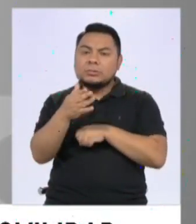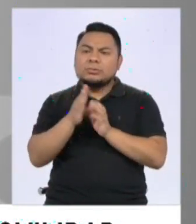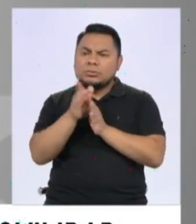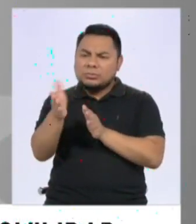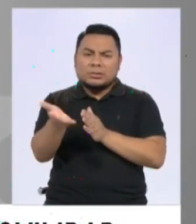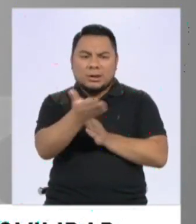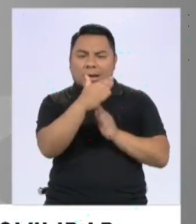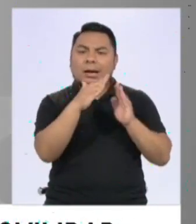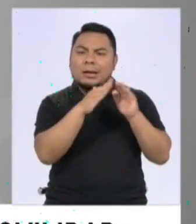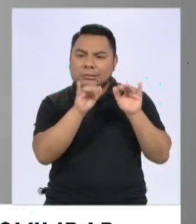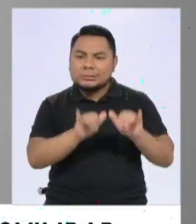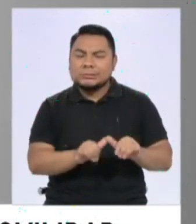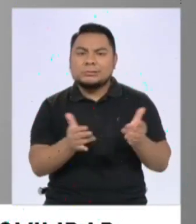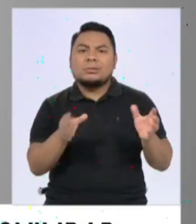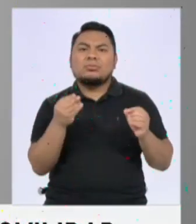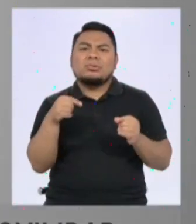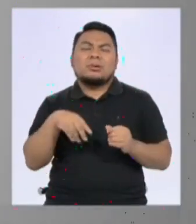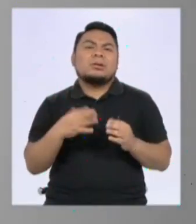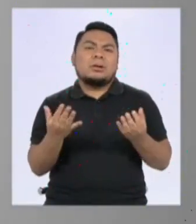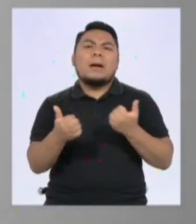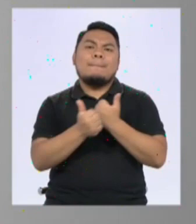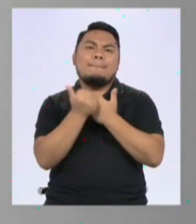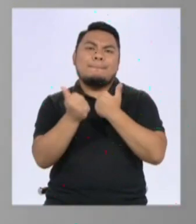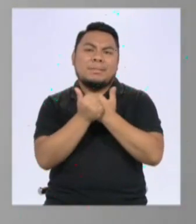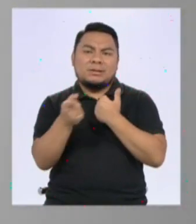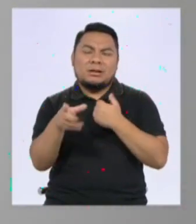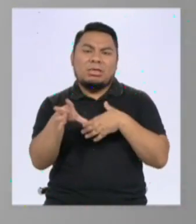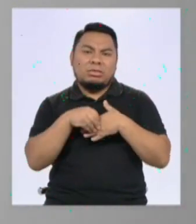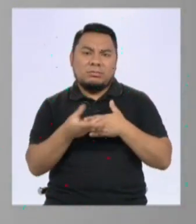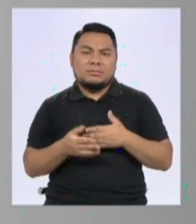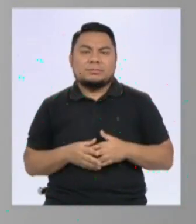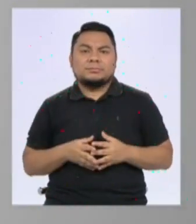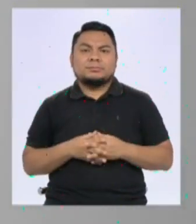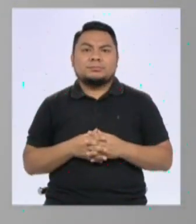en su casa ante el alto riesgo que